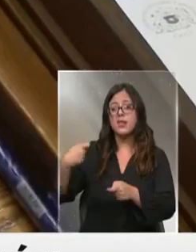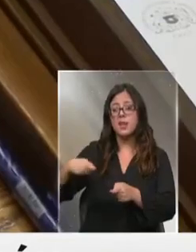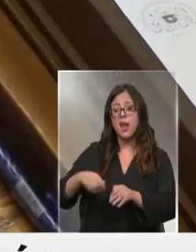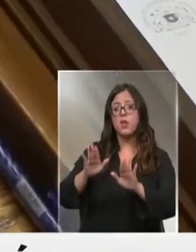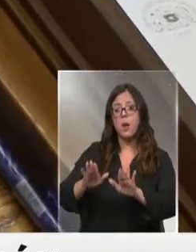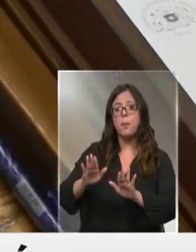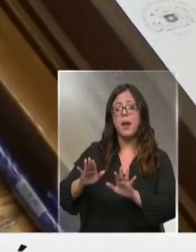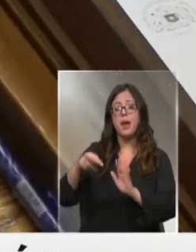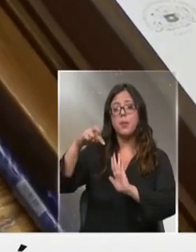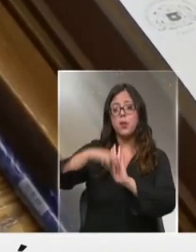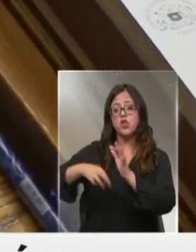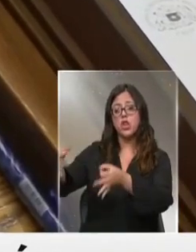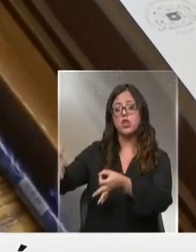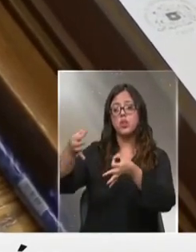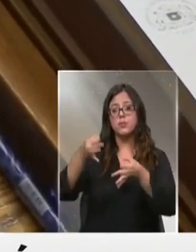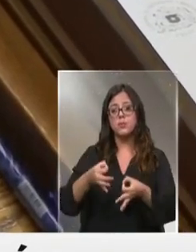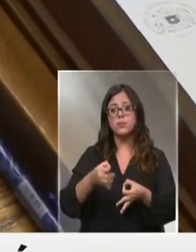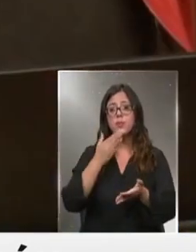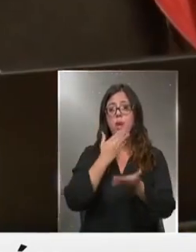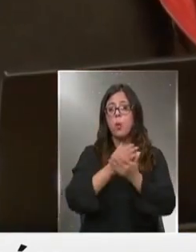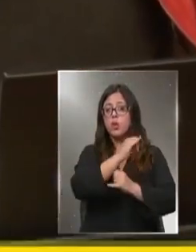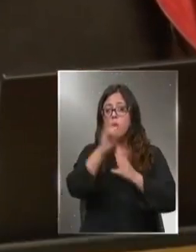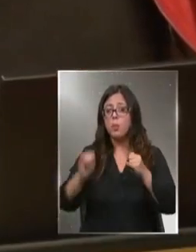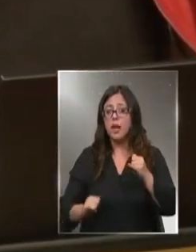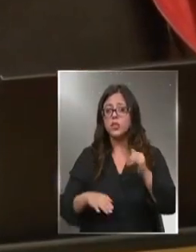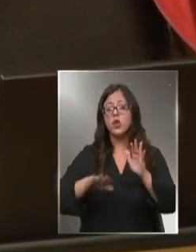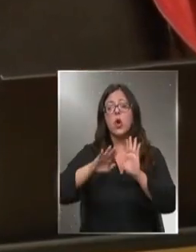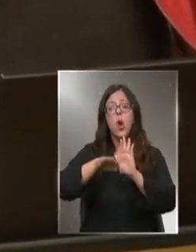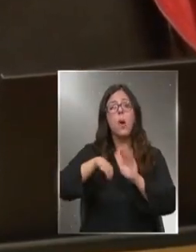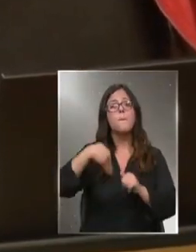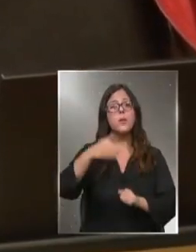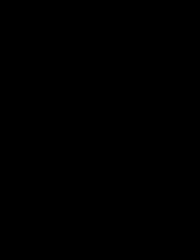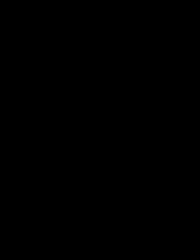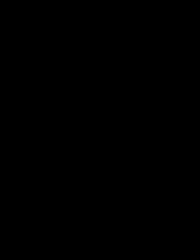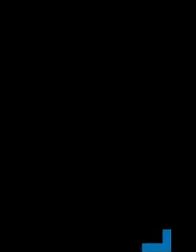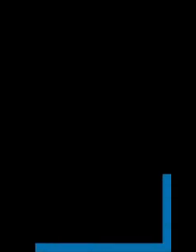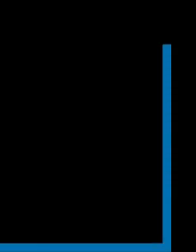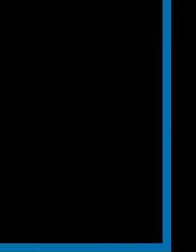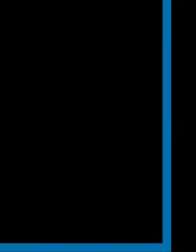que estar despachado a más tardar para el próximo 30 de noviembre.